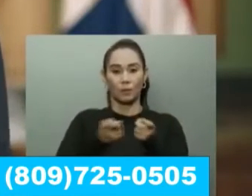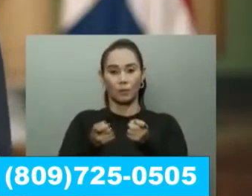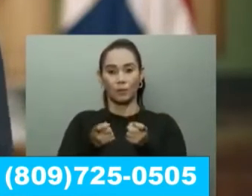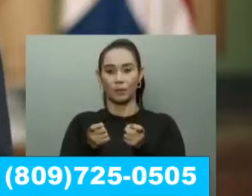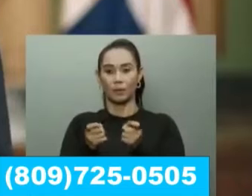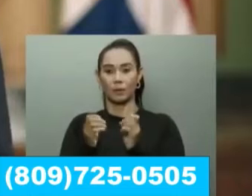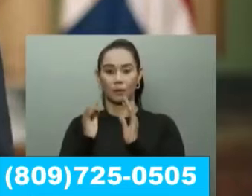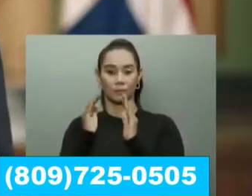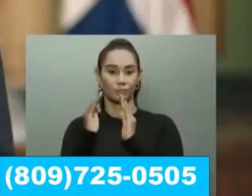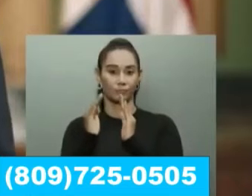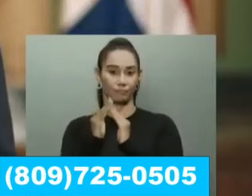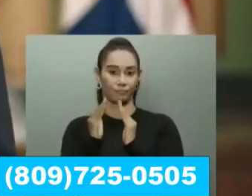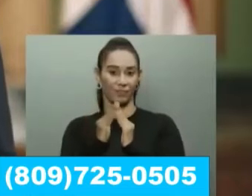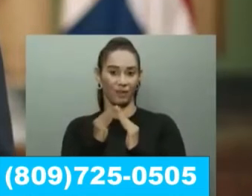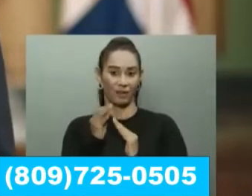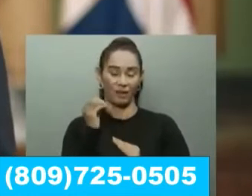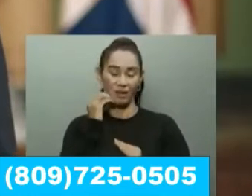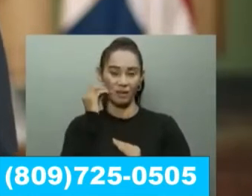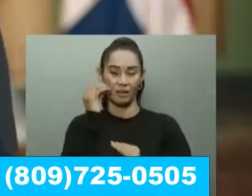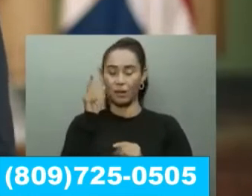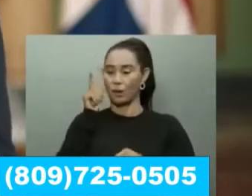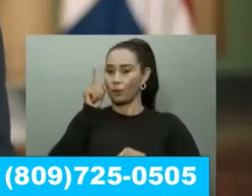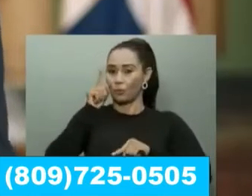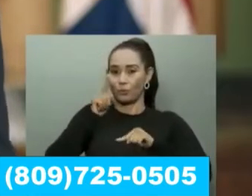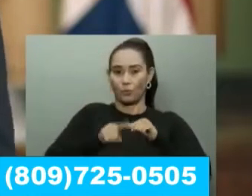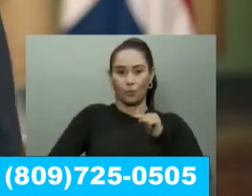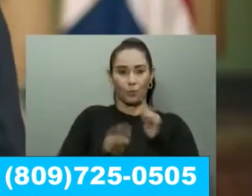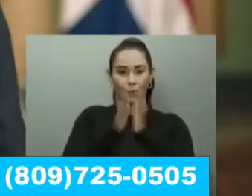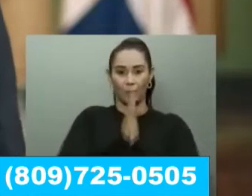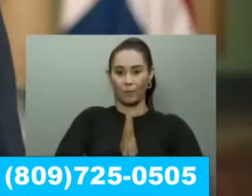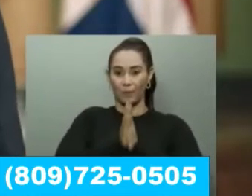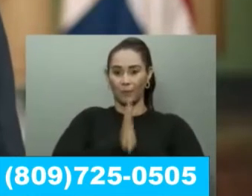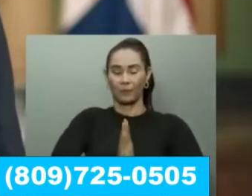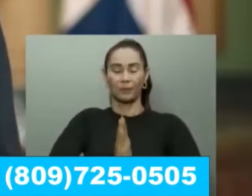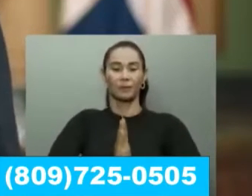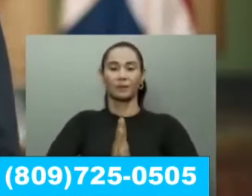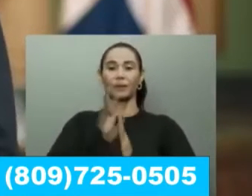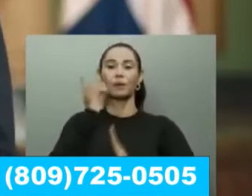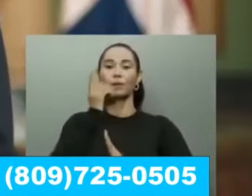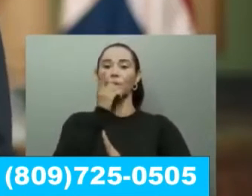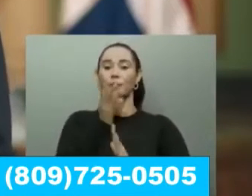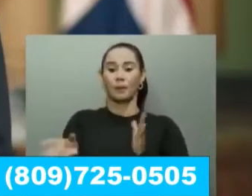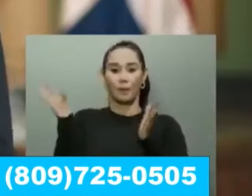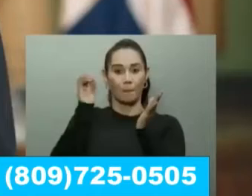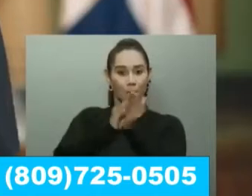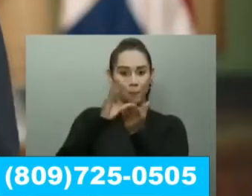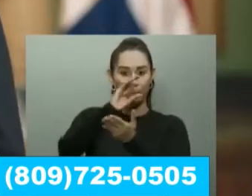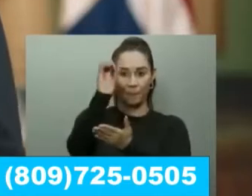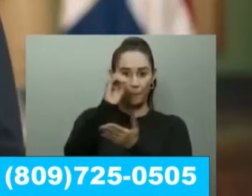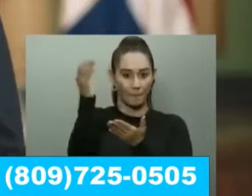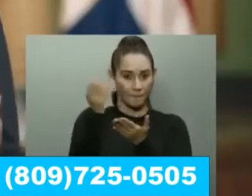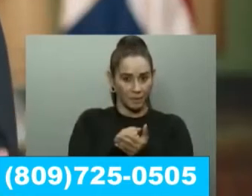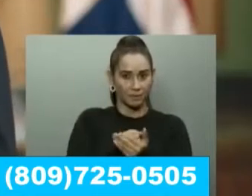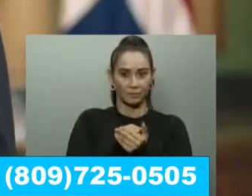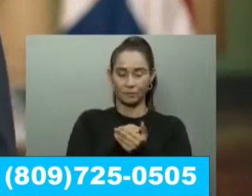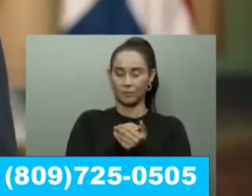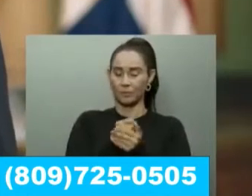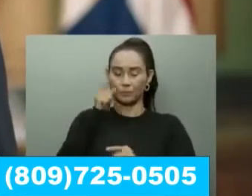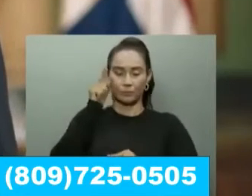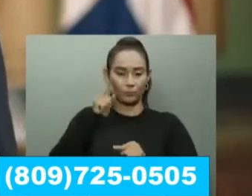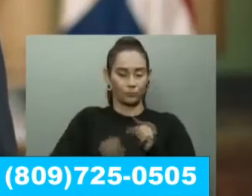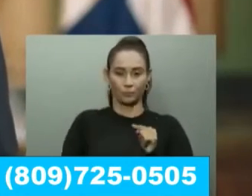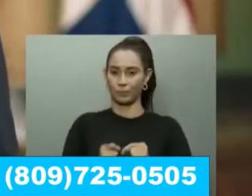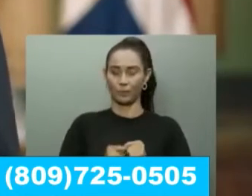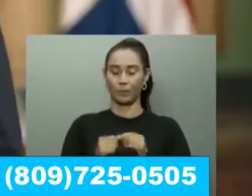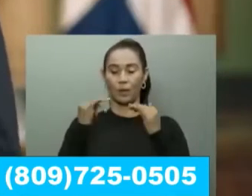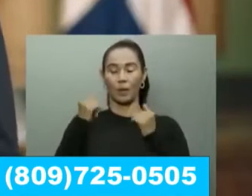adecuada con la propuesta de una tercera dosis de la vacuna contra el comí 19 que en su día resultó polémica